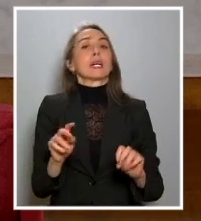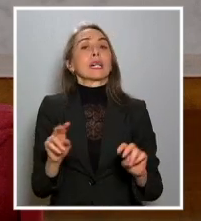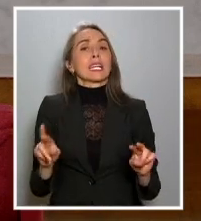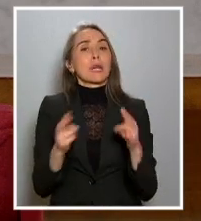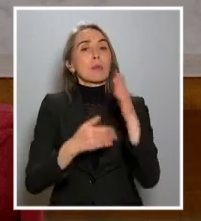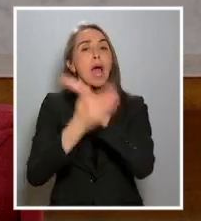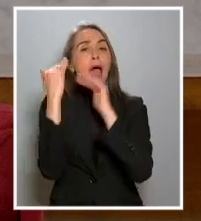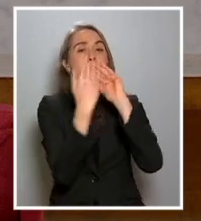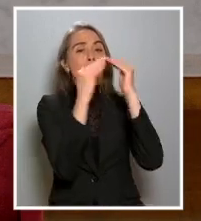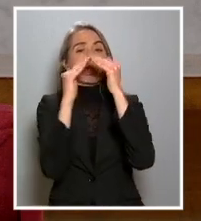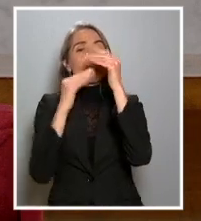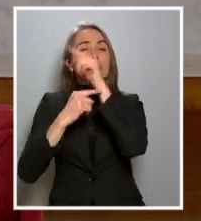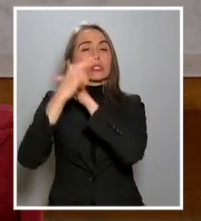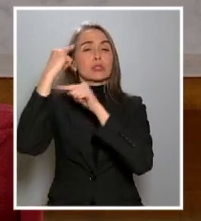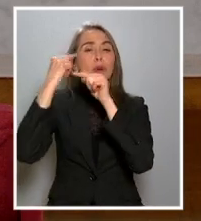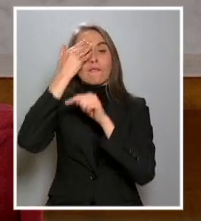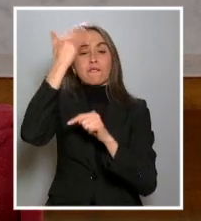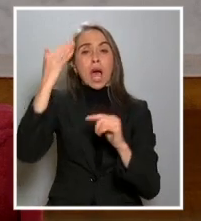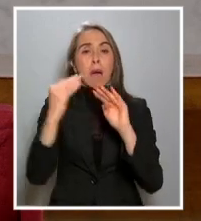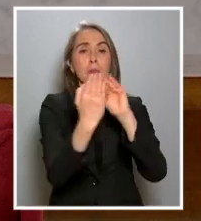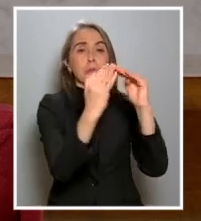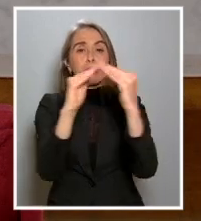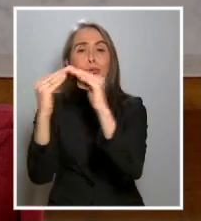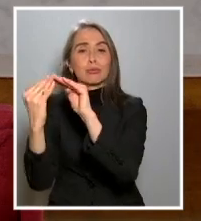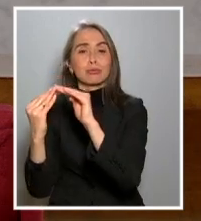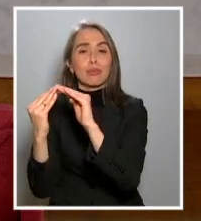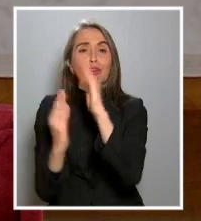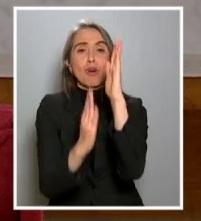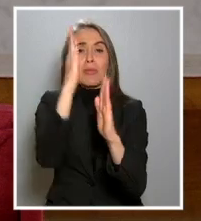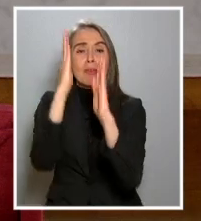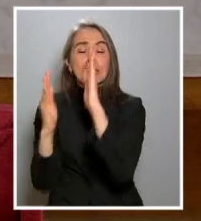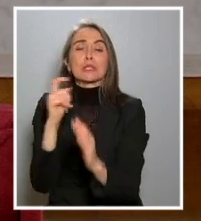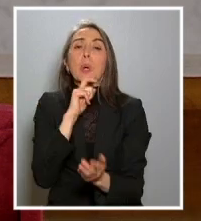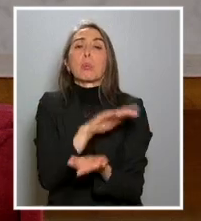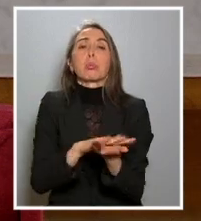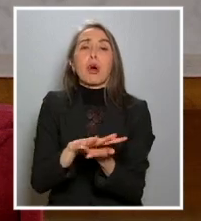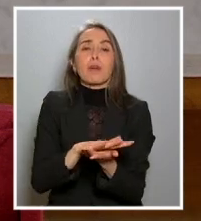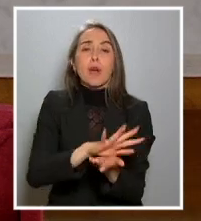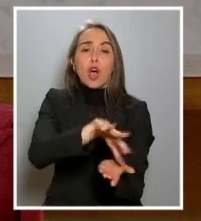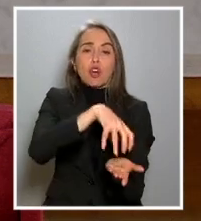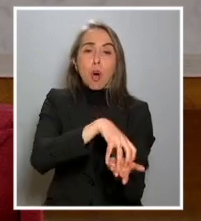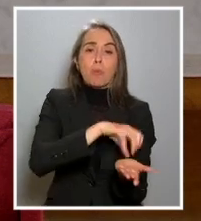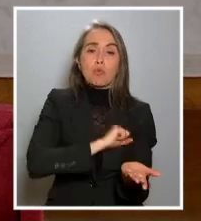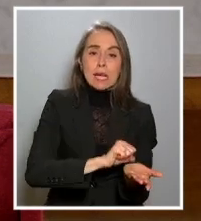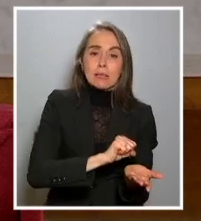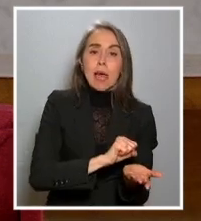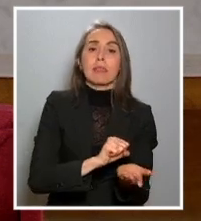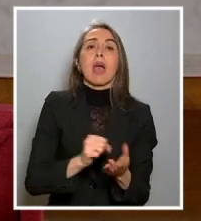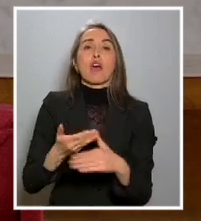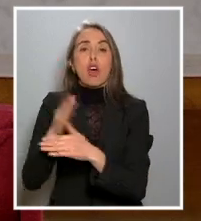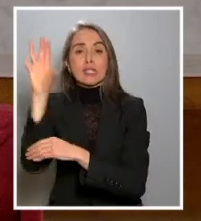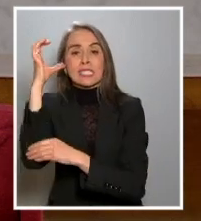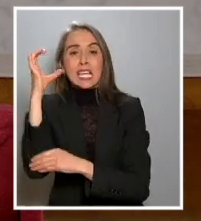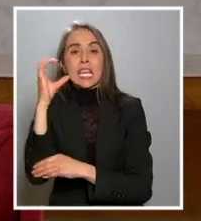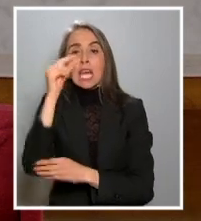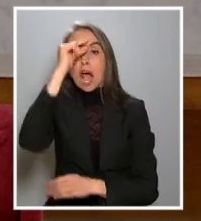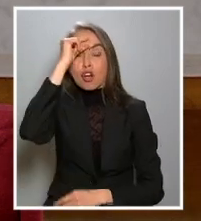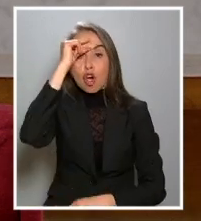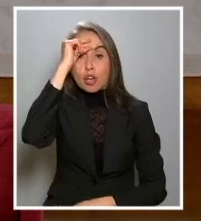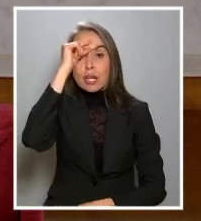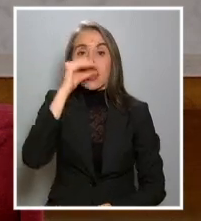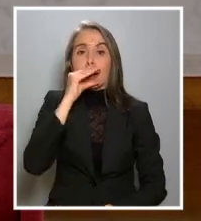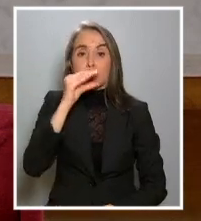cascos históricos, como por ejemplo en las comunas de Santiago, La Serena, Coronel